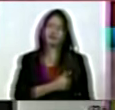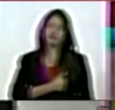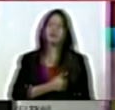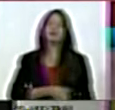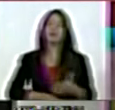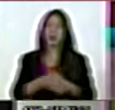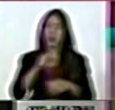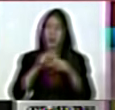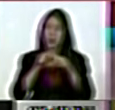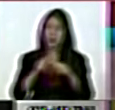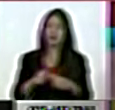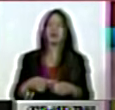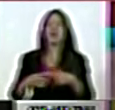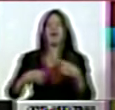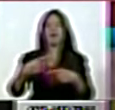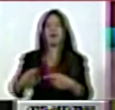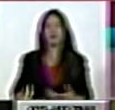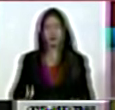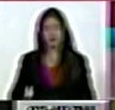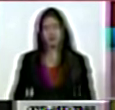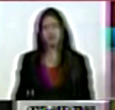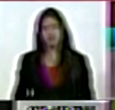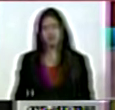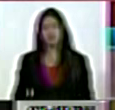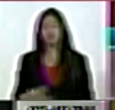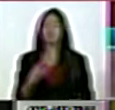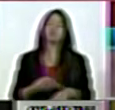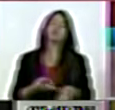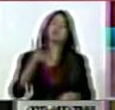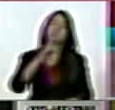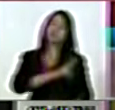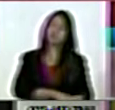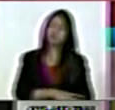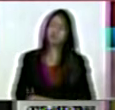Continuó la herencia de Bush y la empeoró.